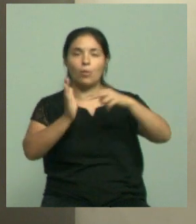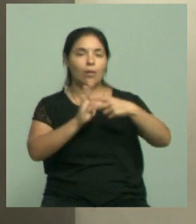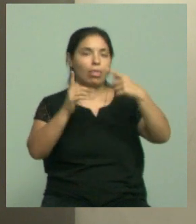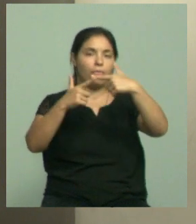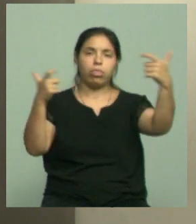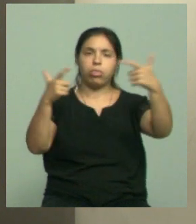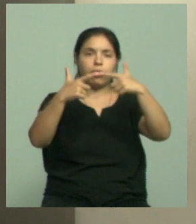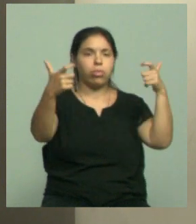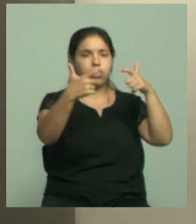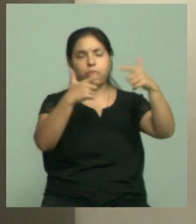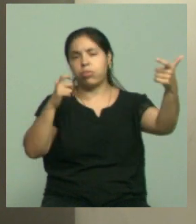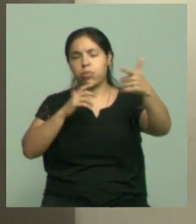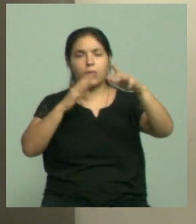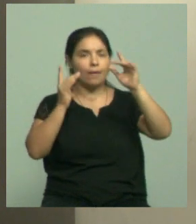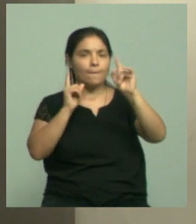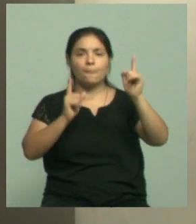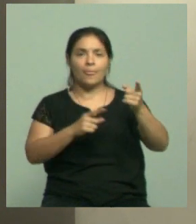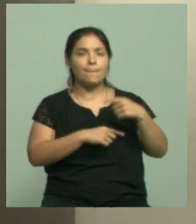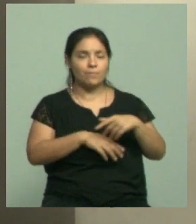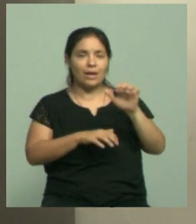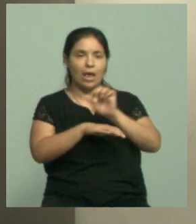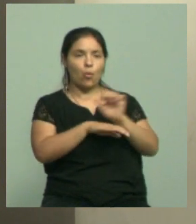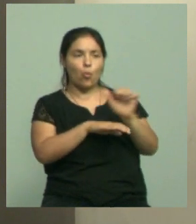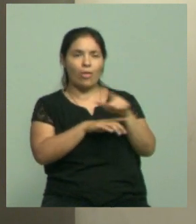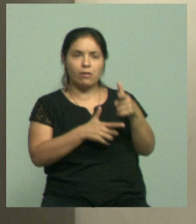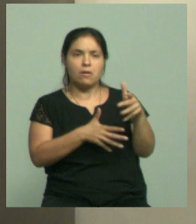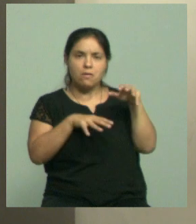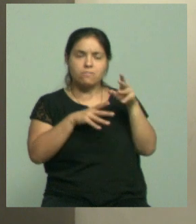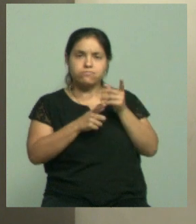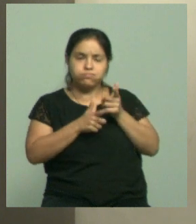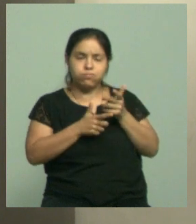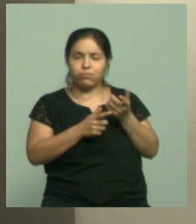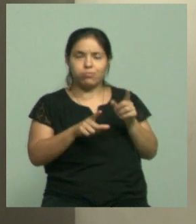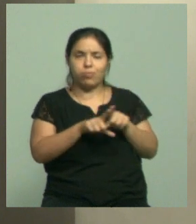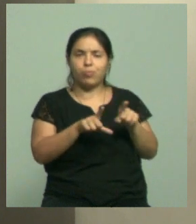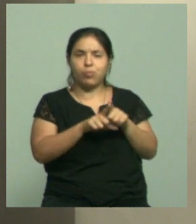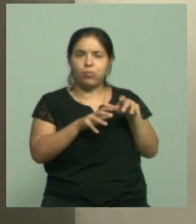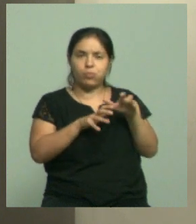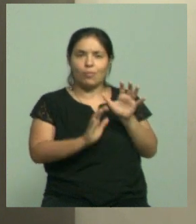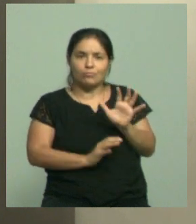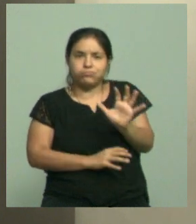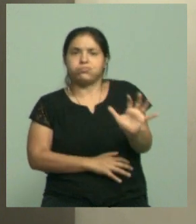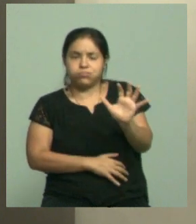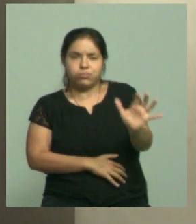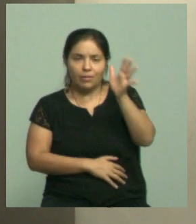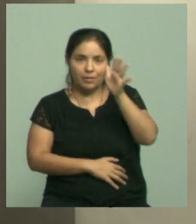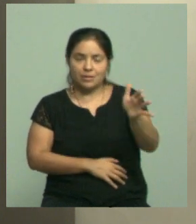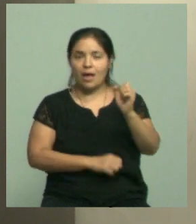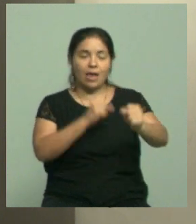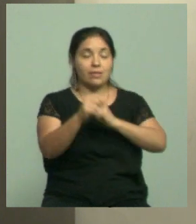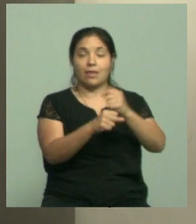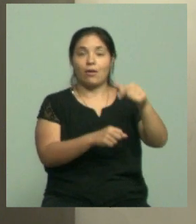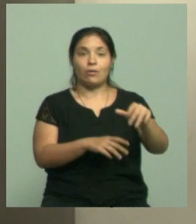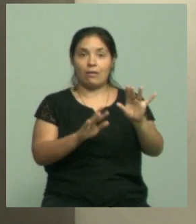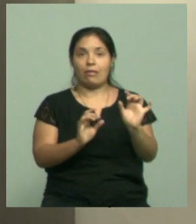y de hostigamiento, ya sea por parte de la presidencia de Ecuador como la presidencia de México, que llevaron a esta situación, ¿no? Delicada. Tal cual.